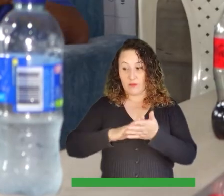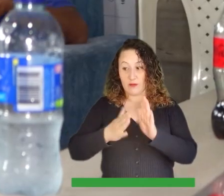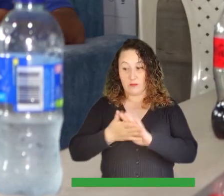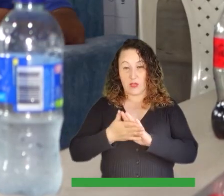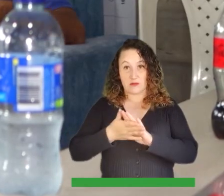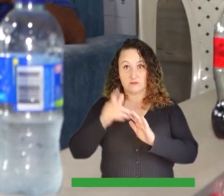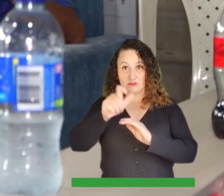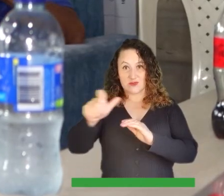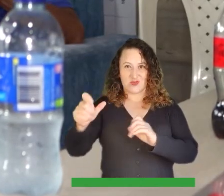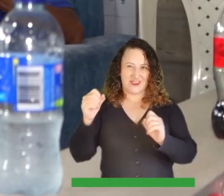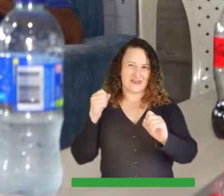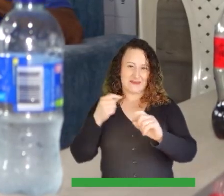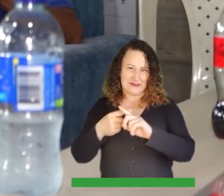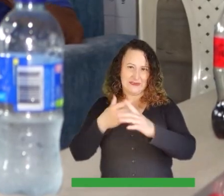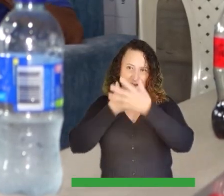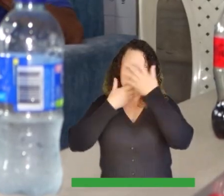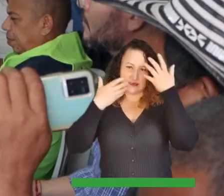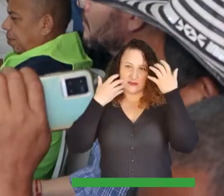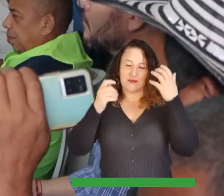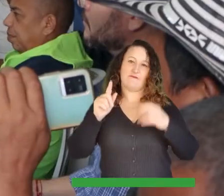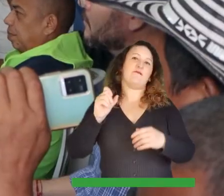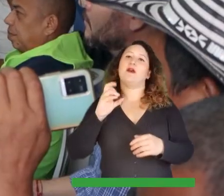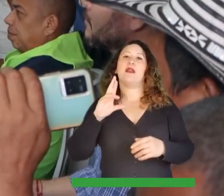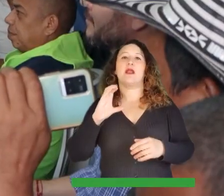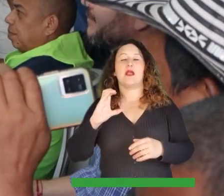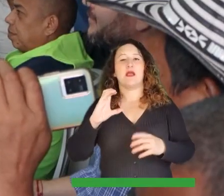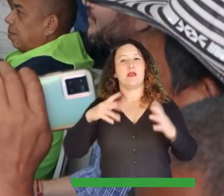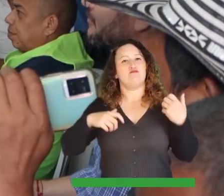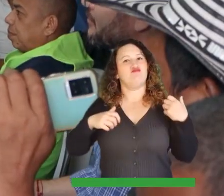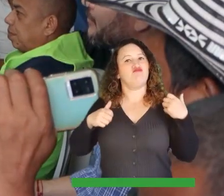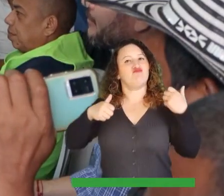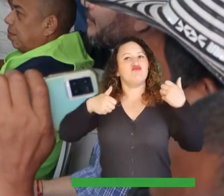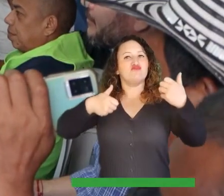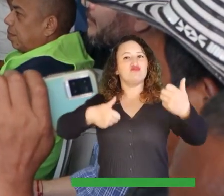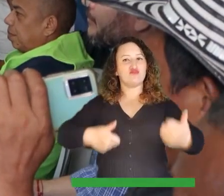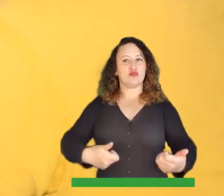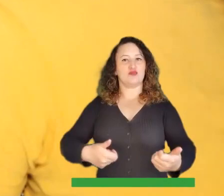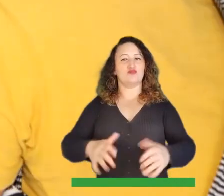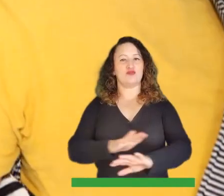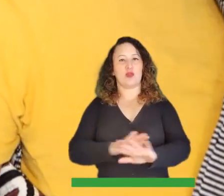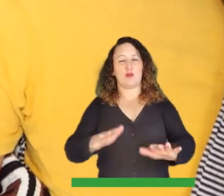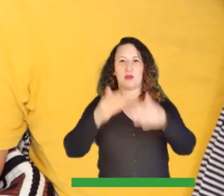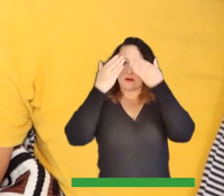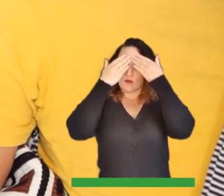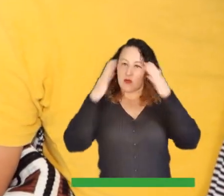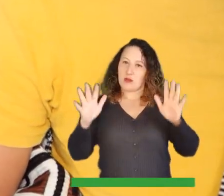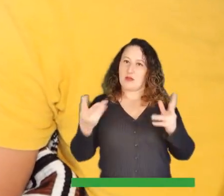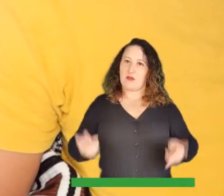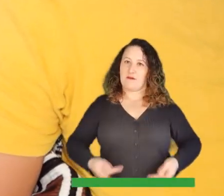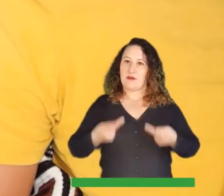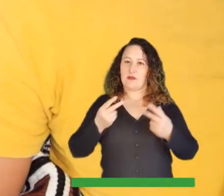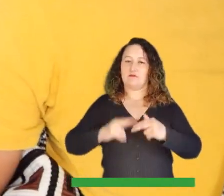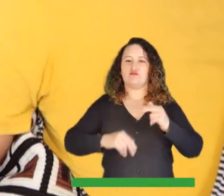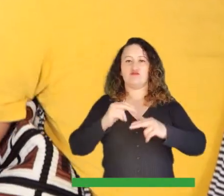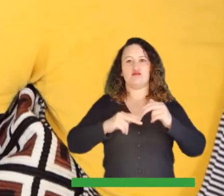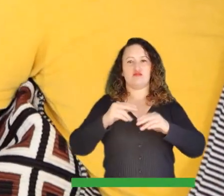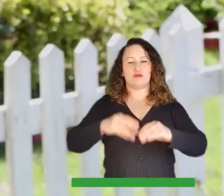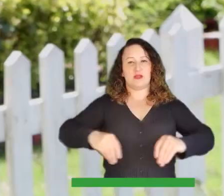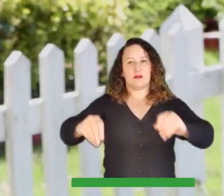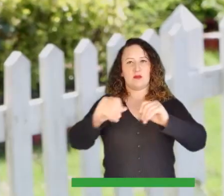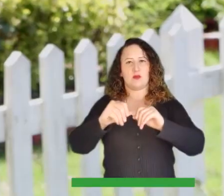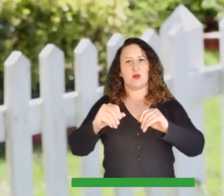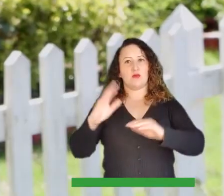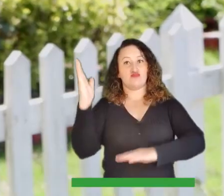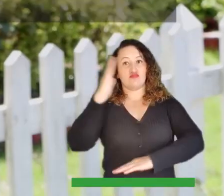de la antigua guerrilla de la FARC decidieron dejar las armas para venir a la vida democrática a construir territorio. Es una jornada